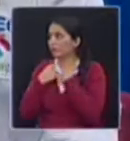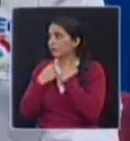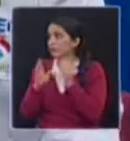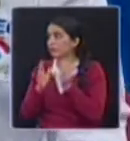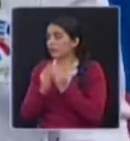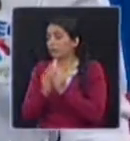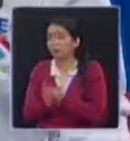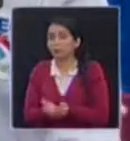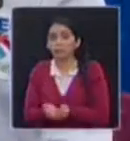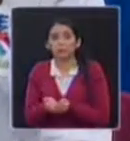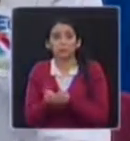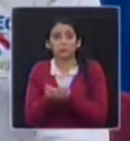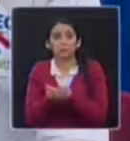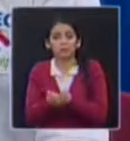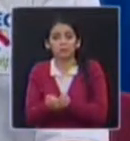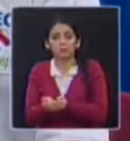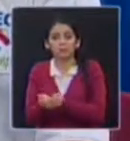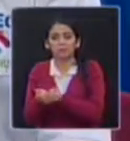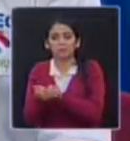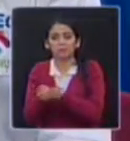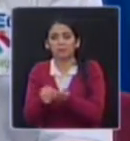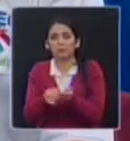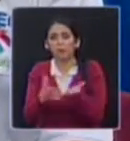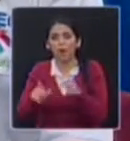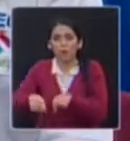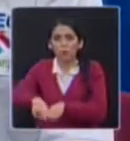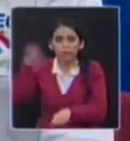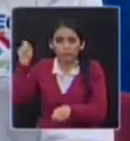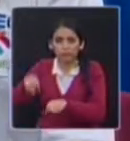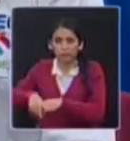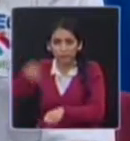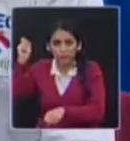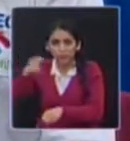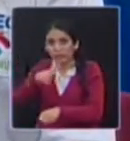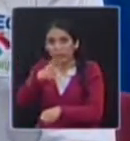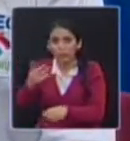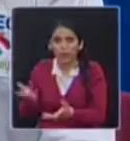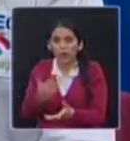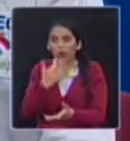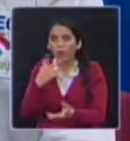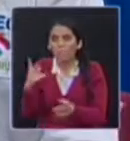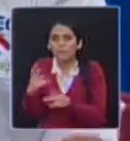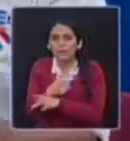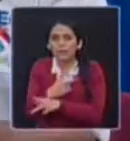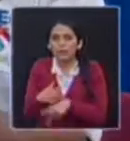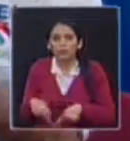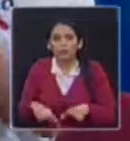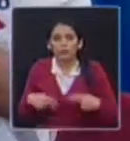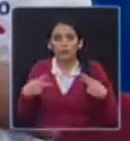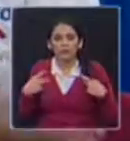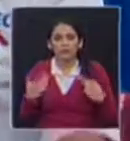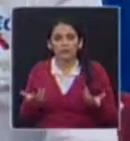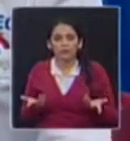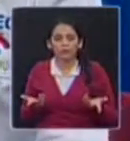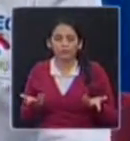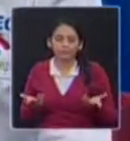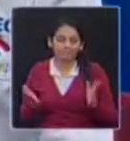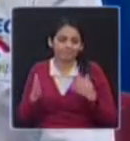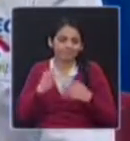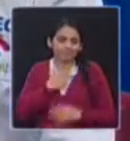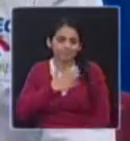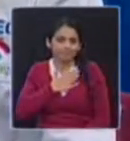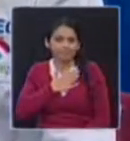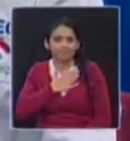gente también de Manabí, estuvimos recorriendo toda la provincia de Manabí, y pues, por un lado, gente